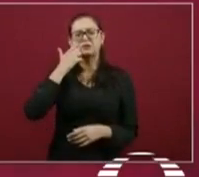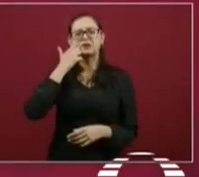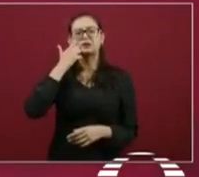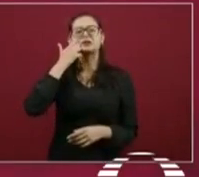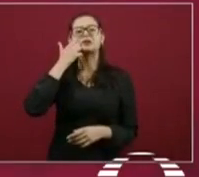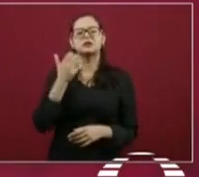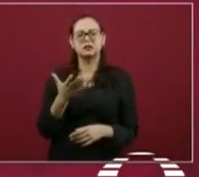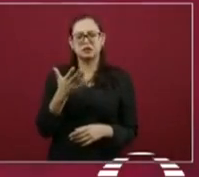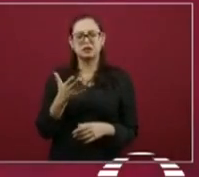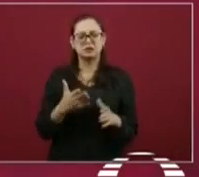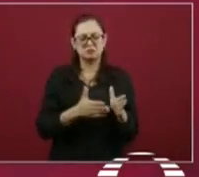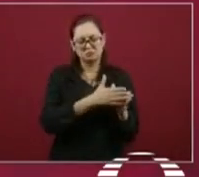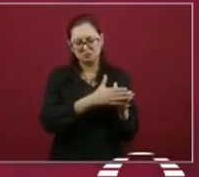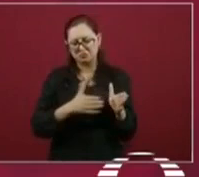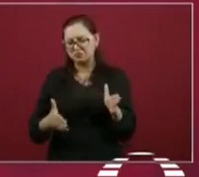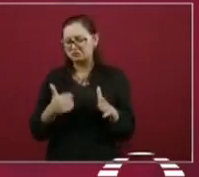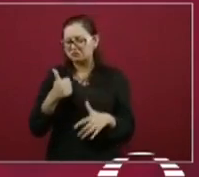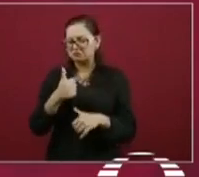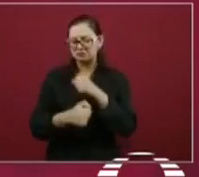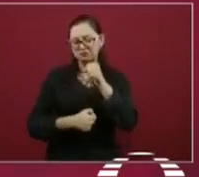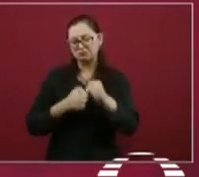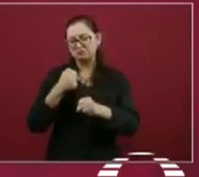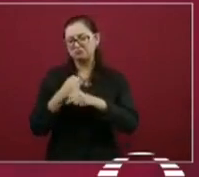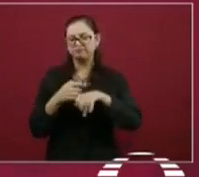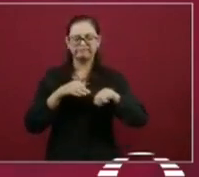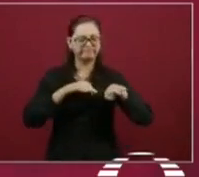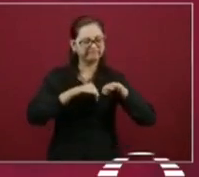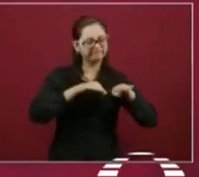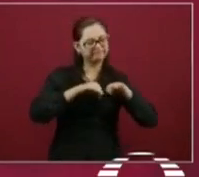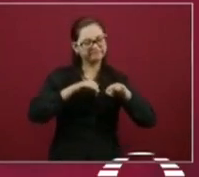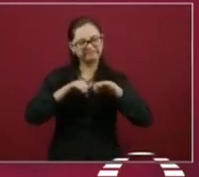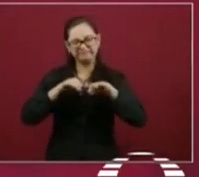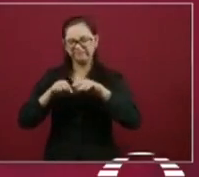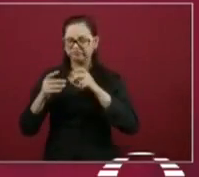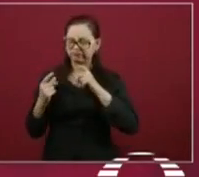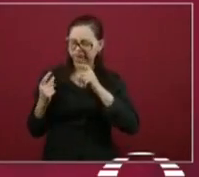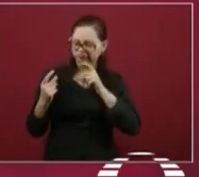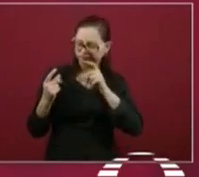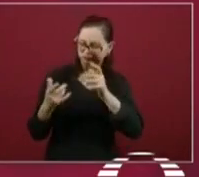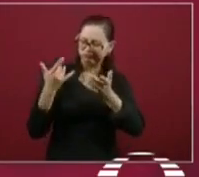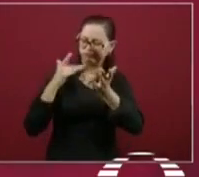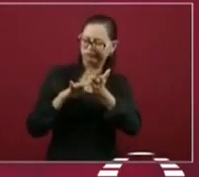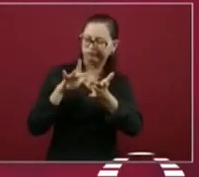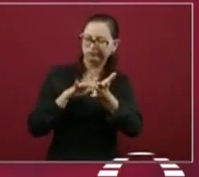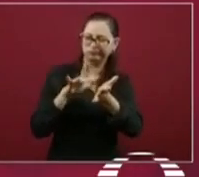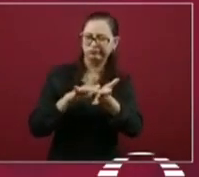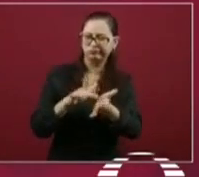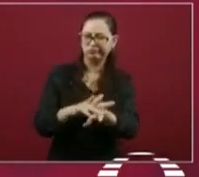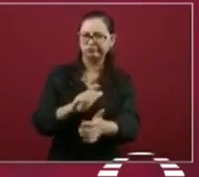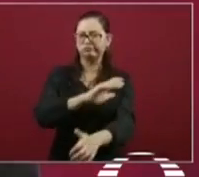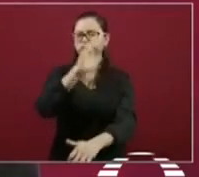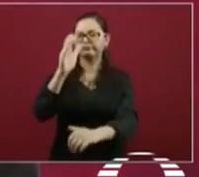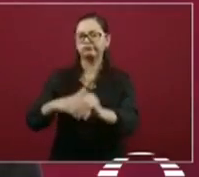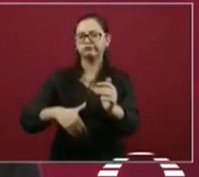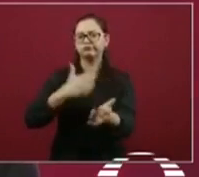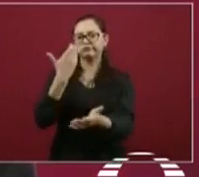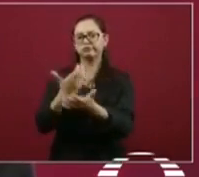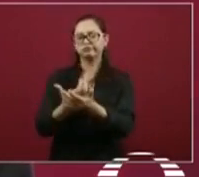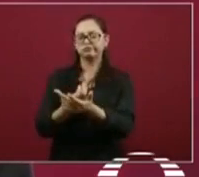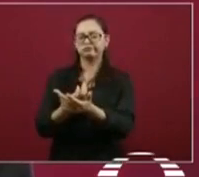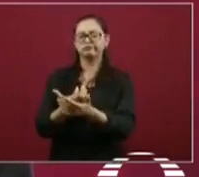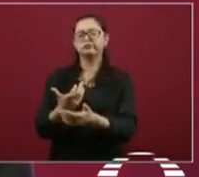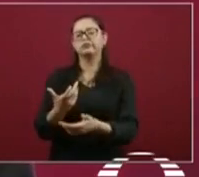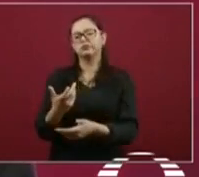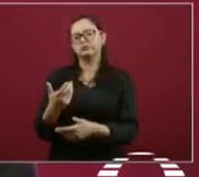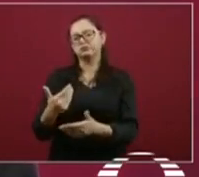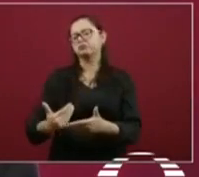este sexenio por lo que está dispuesto a apoyar